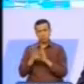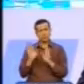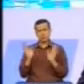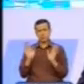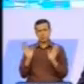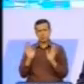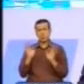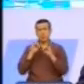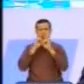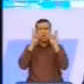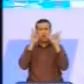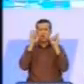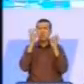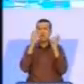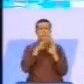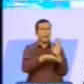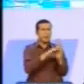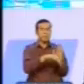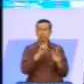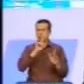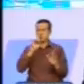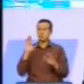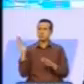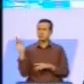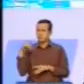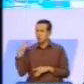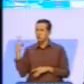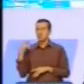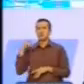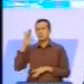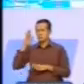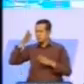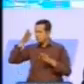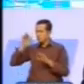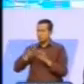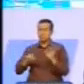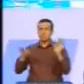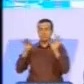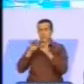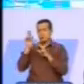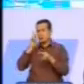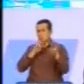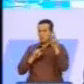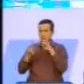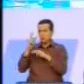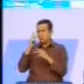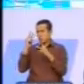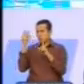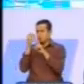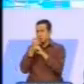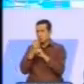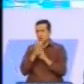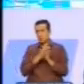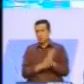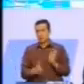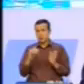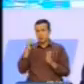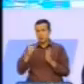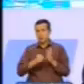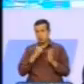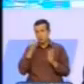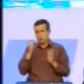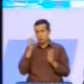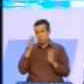del neoliberalismo. Nosotros profundizaremos, mejoraremos, por supuesto, evaluaremos lo alcanzado en esta década ganada,